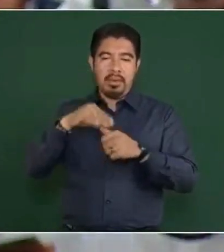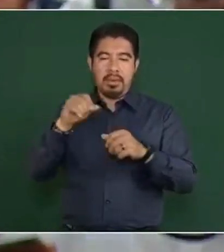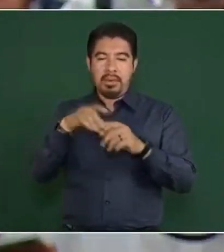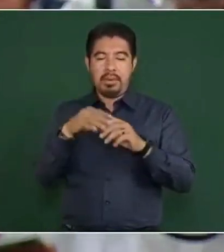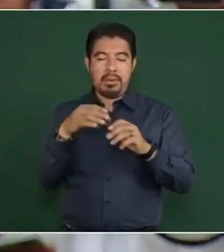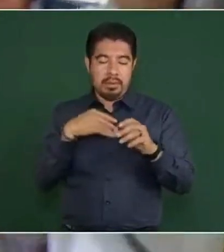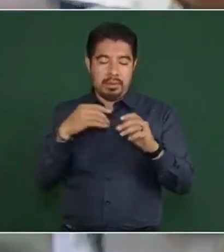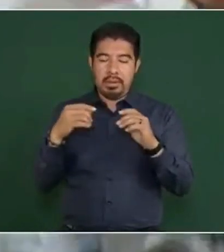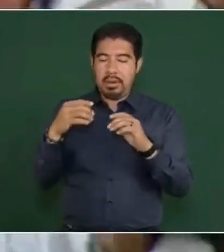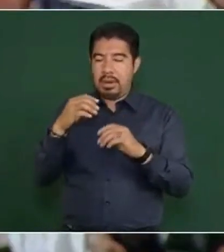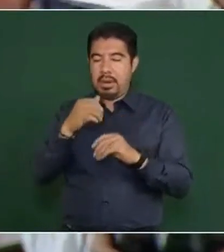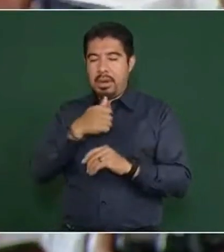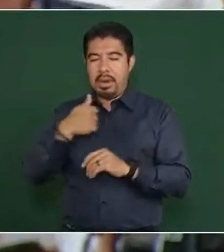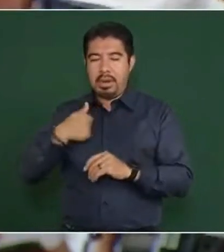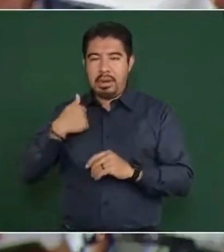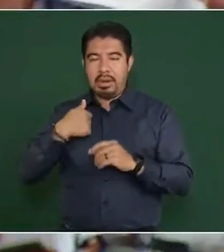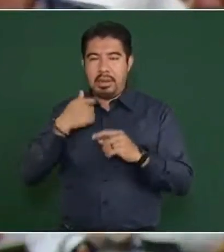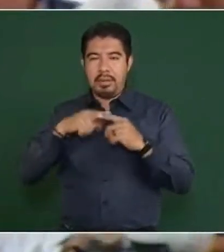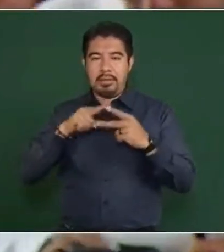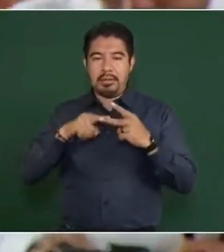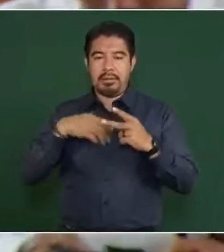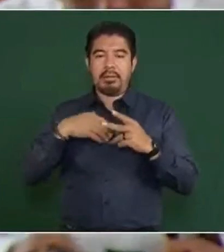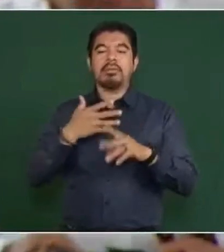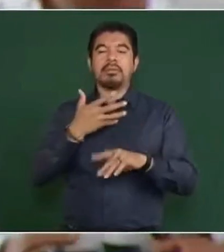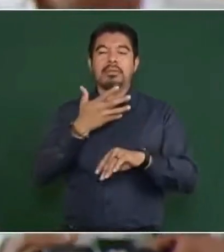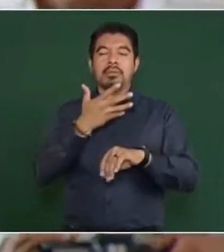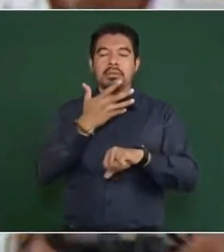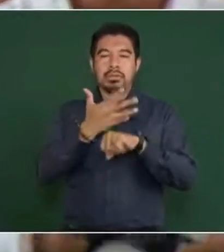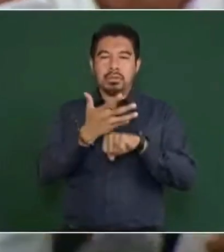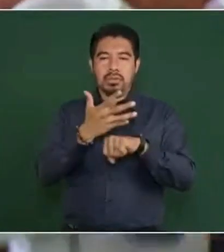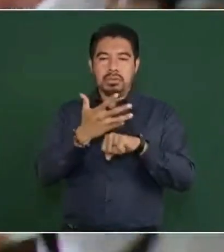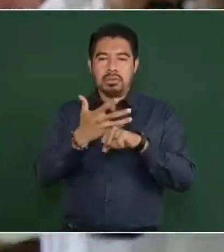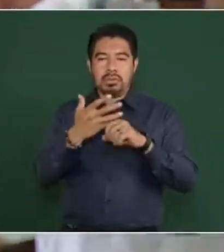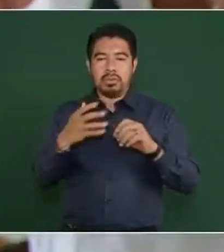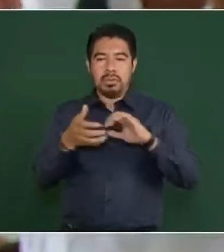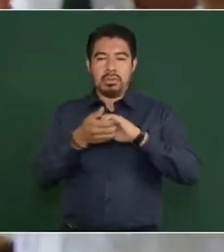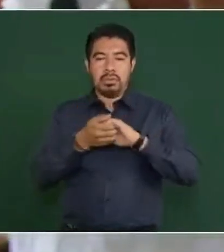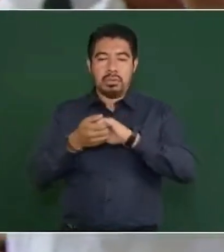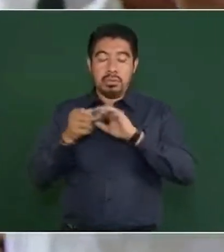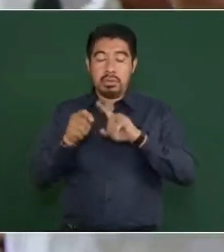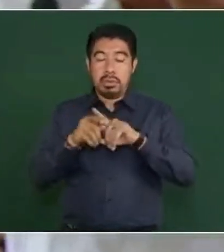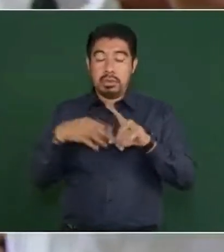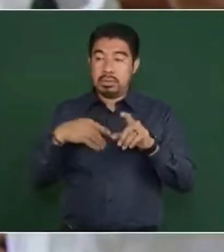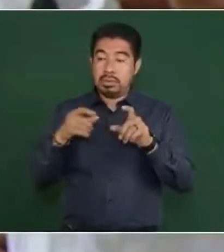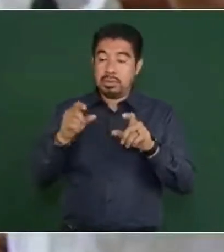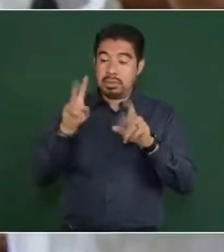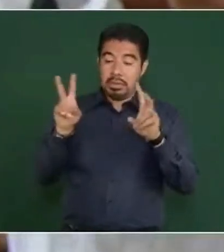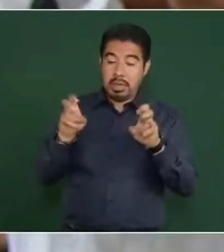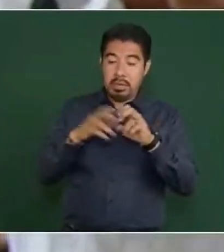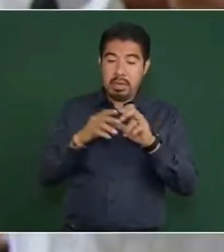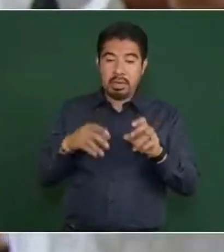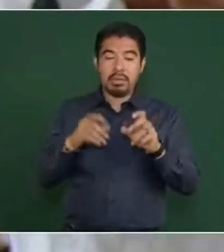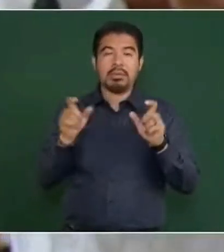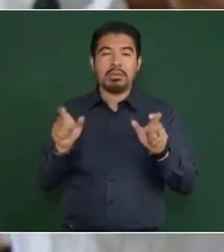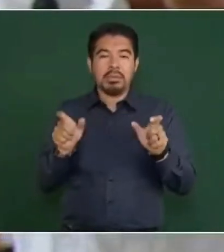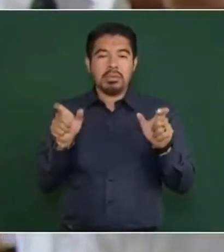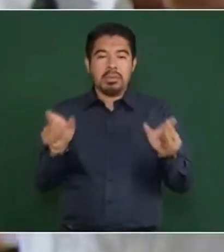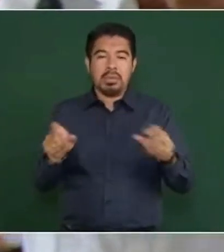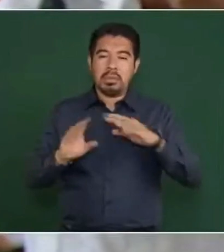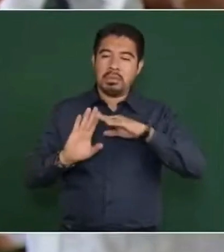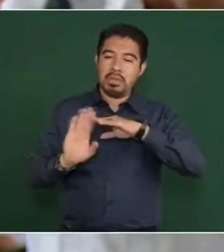Estados Unidos, y uno de los puntos que usted mencionó que se van a tocar, pues es obviamente la seguridad, la migración, pero en la mañanera del 14